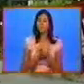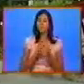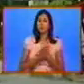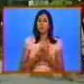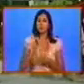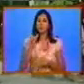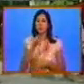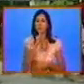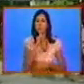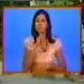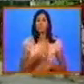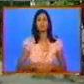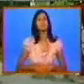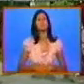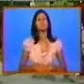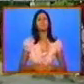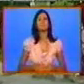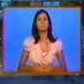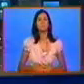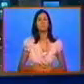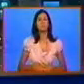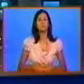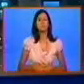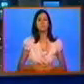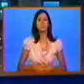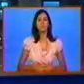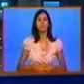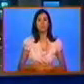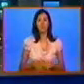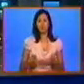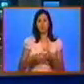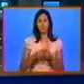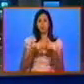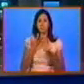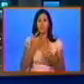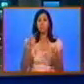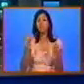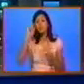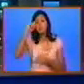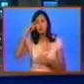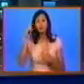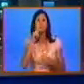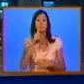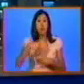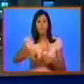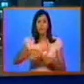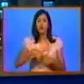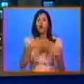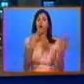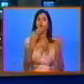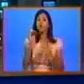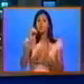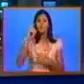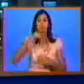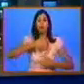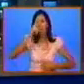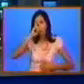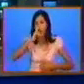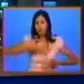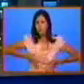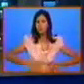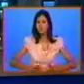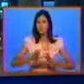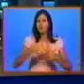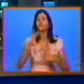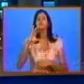Yolisbeth Concha, La Noticia. Con motivo de conmemorarse este sábado el 80 aniversario del natalicio de